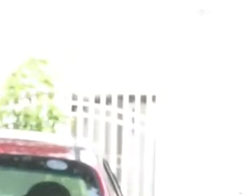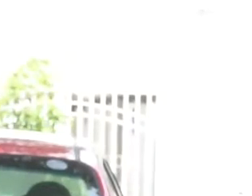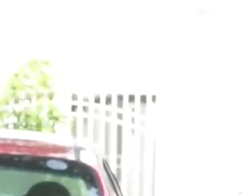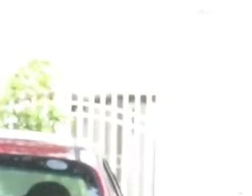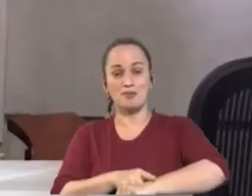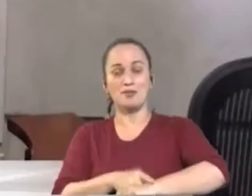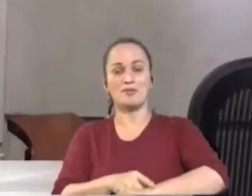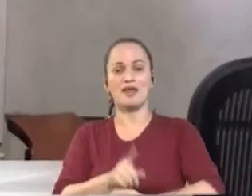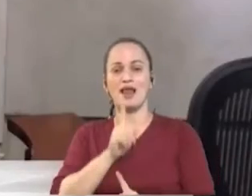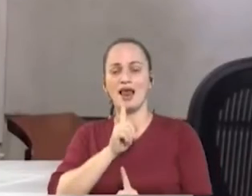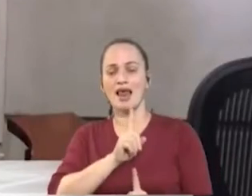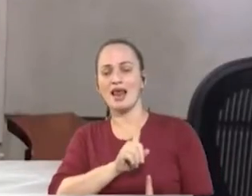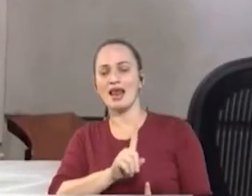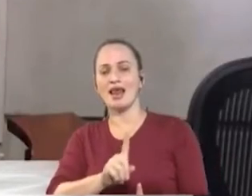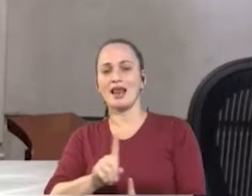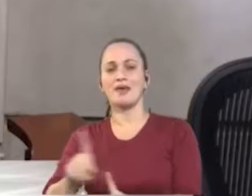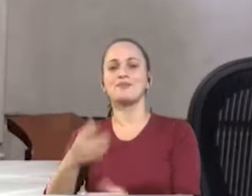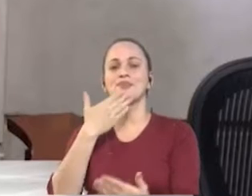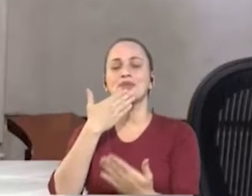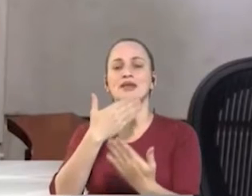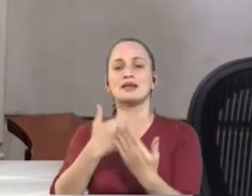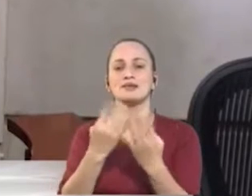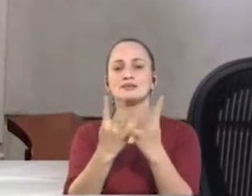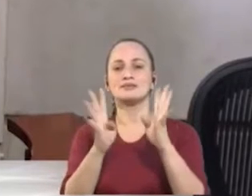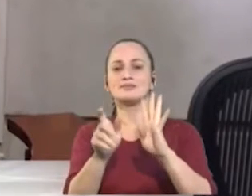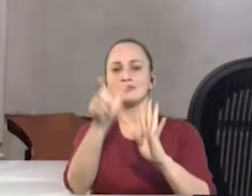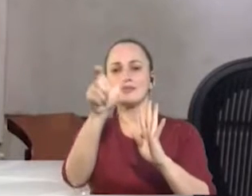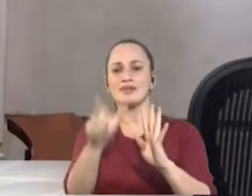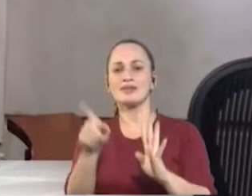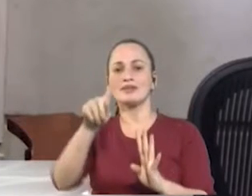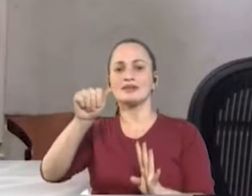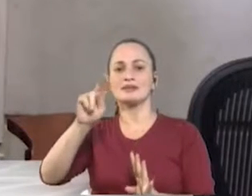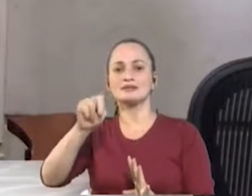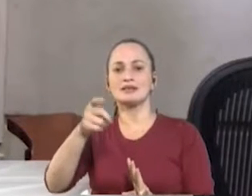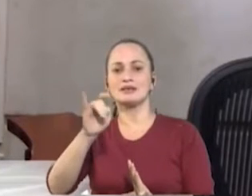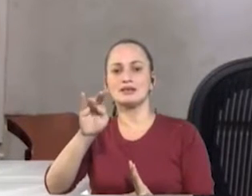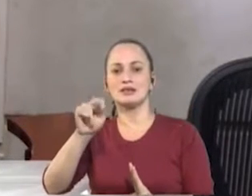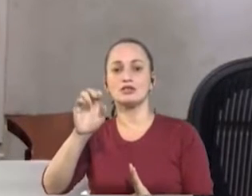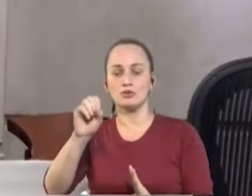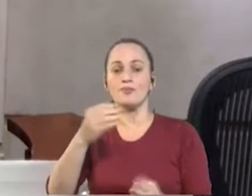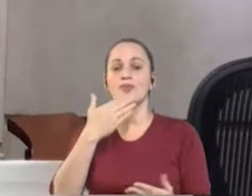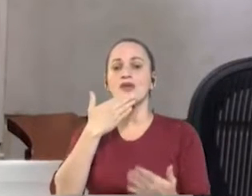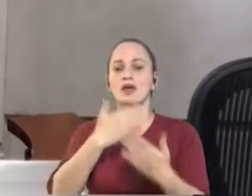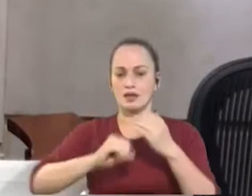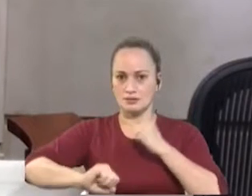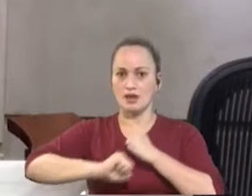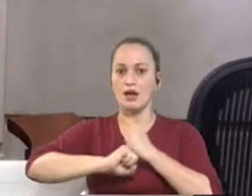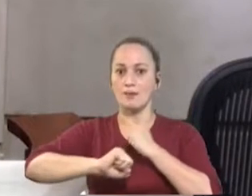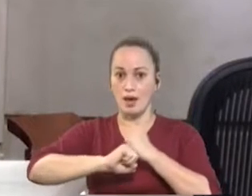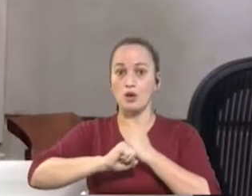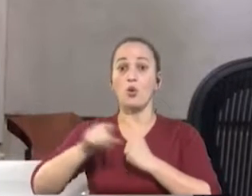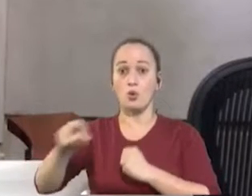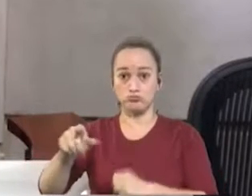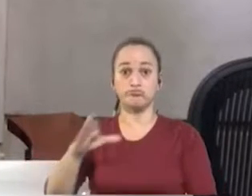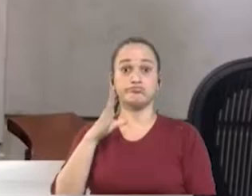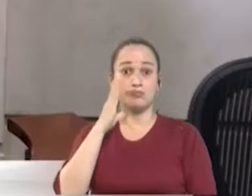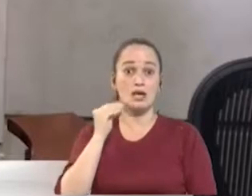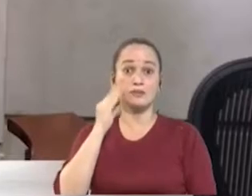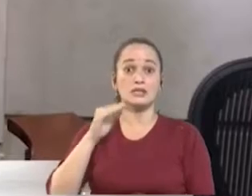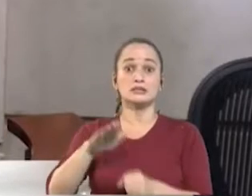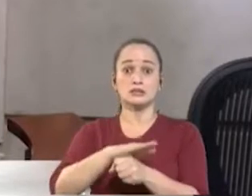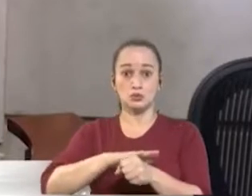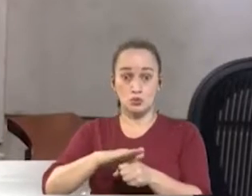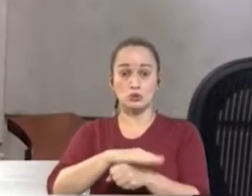de pagos en la entidad. Realmente al señor senador Antonio Sanguino, quien hemos contado con su apoyo y es conocedor de nuestra